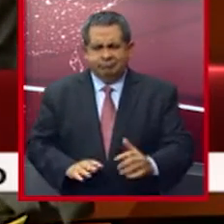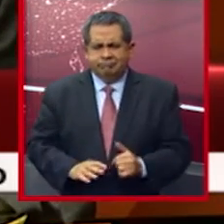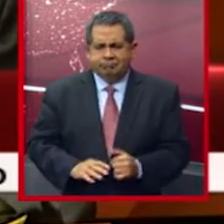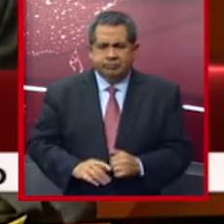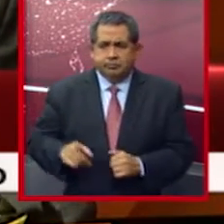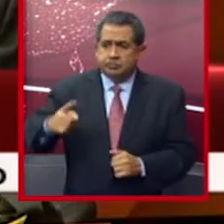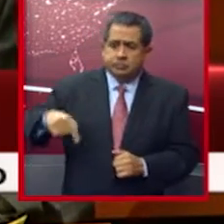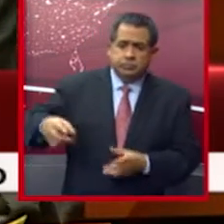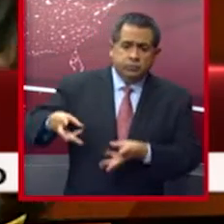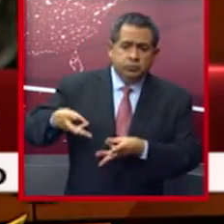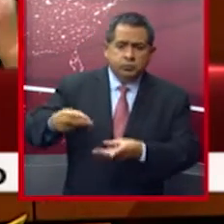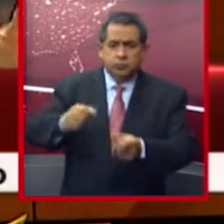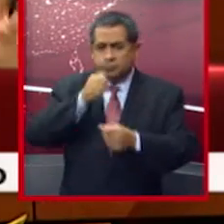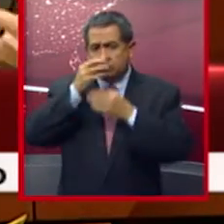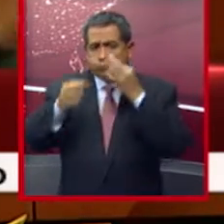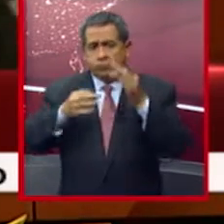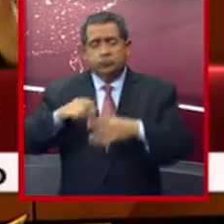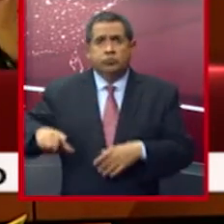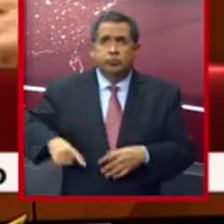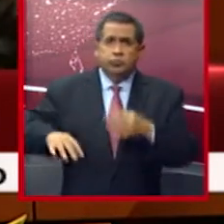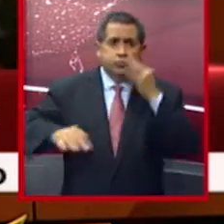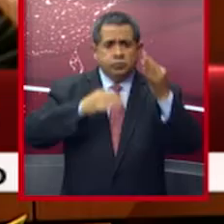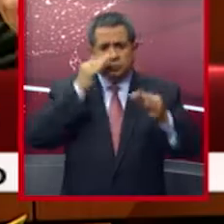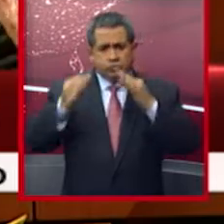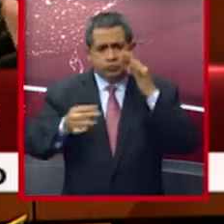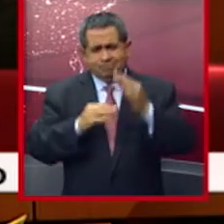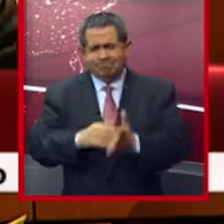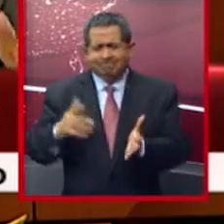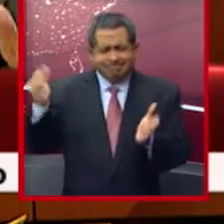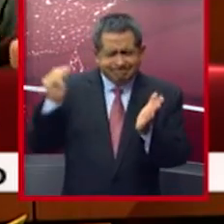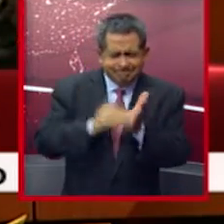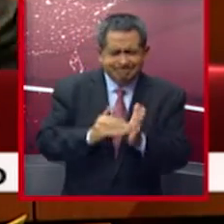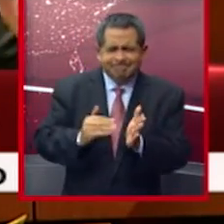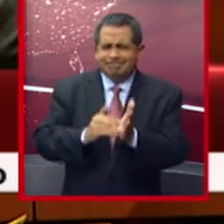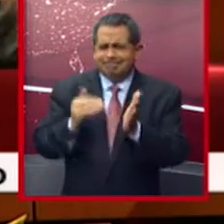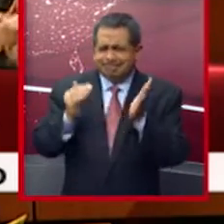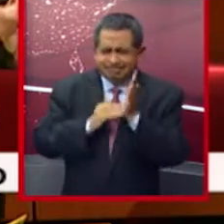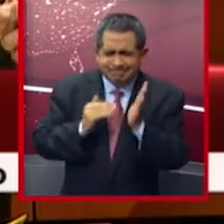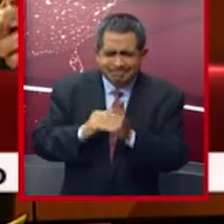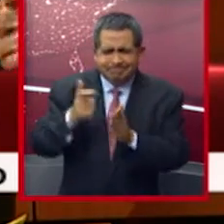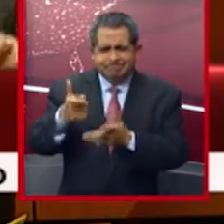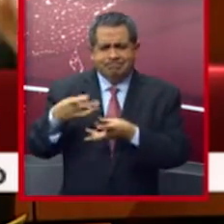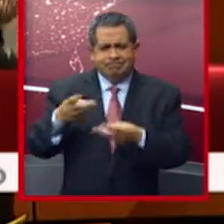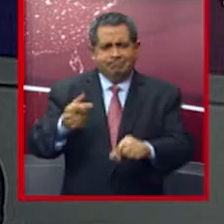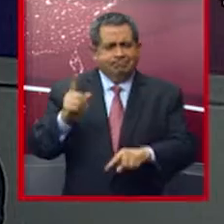Los gastos de publicidad del gobierno son miles de millones de pesos.